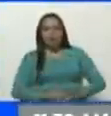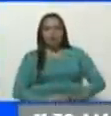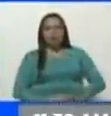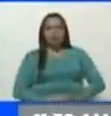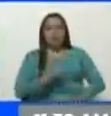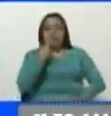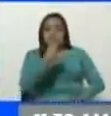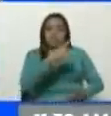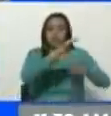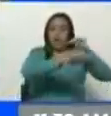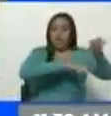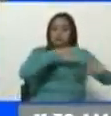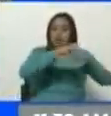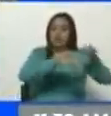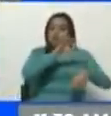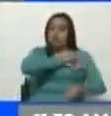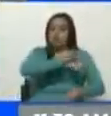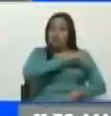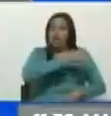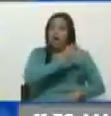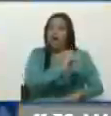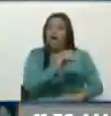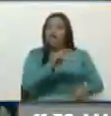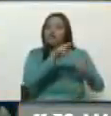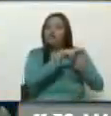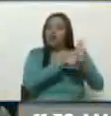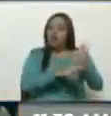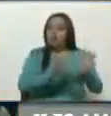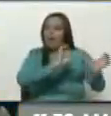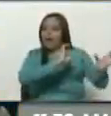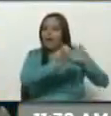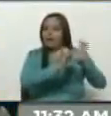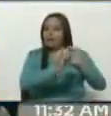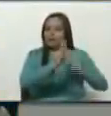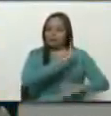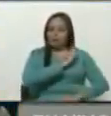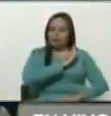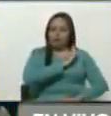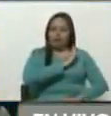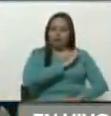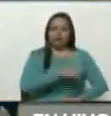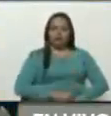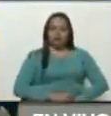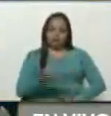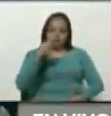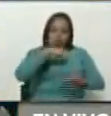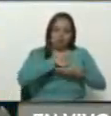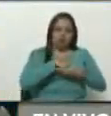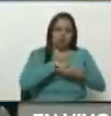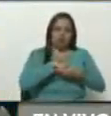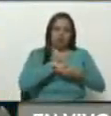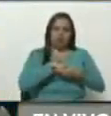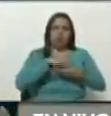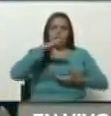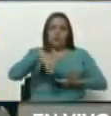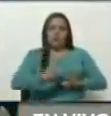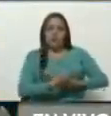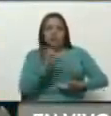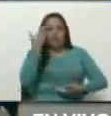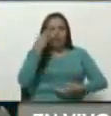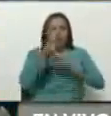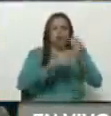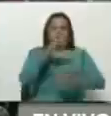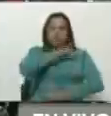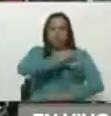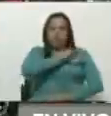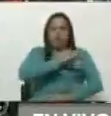los animales sociales tienen reglas dadas por el instinto para regir la conformación de sus